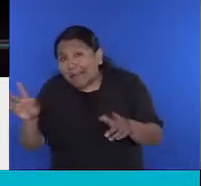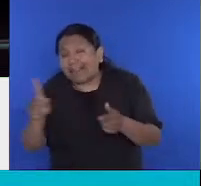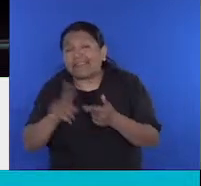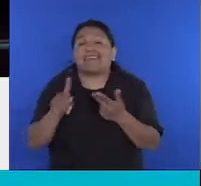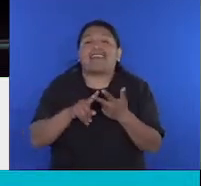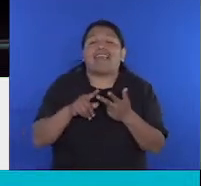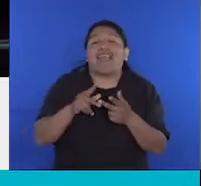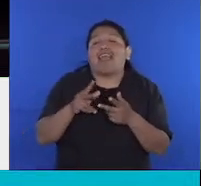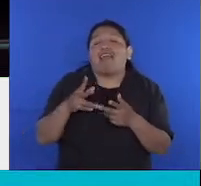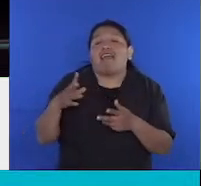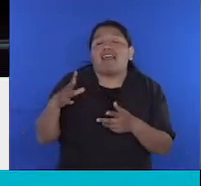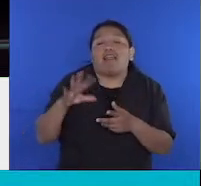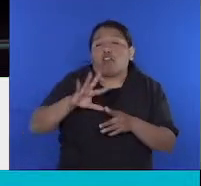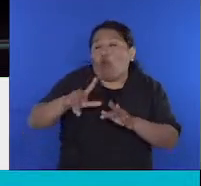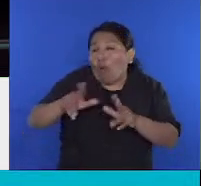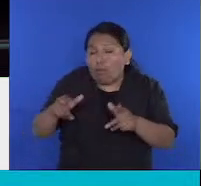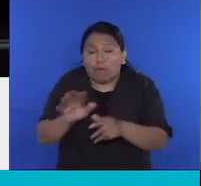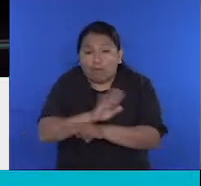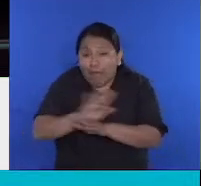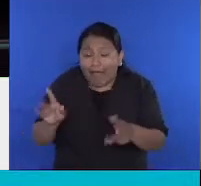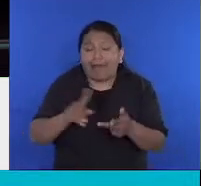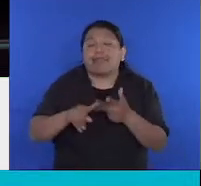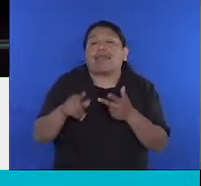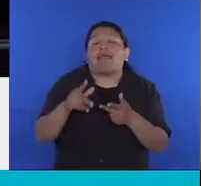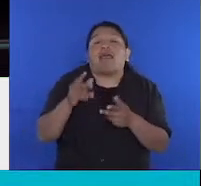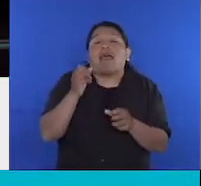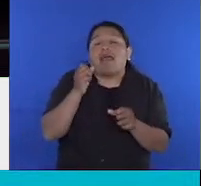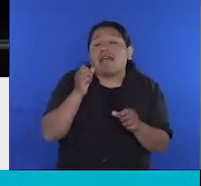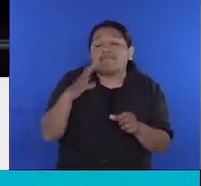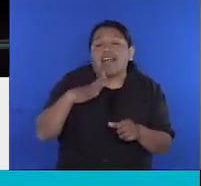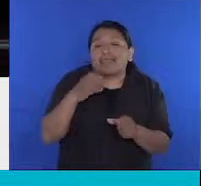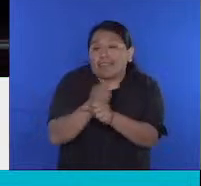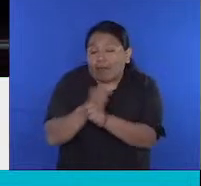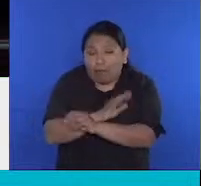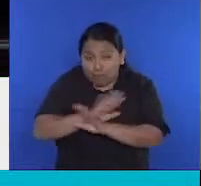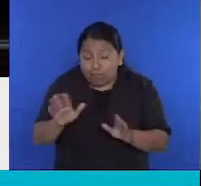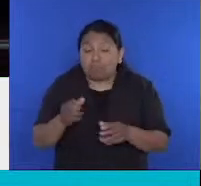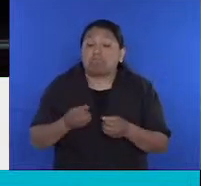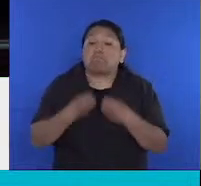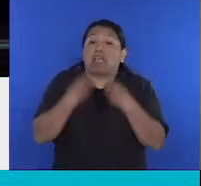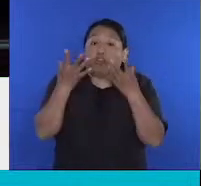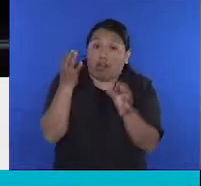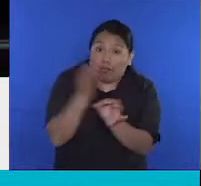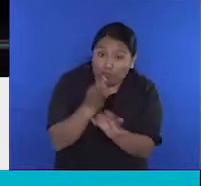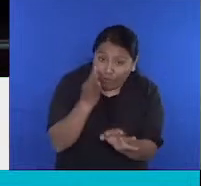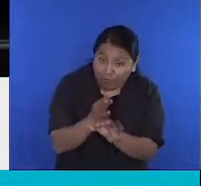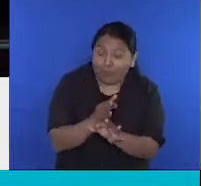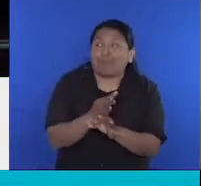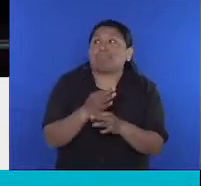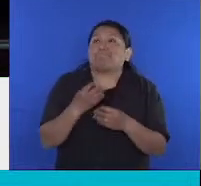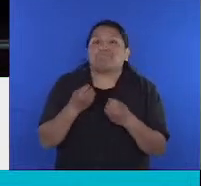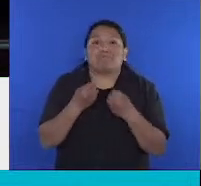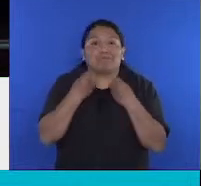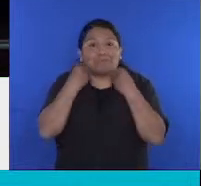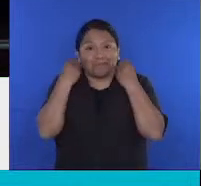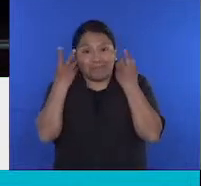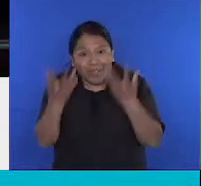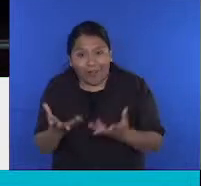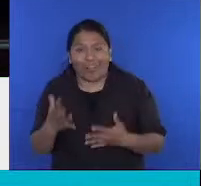con la desocupación, mejorar la educación, mejorar la salud pública.